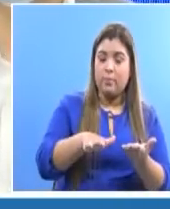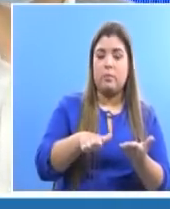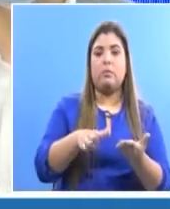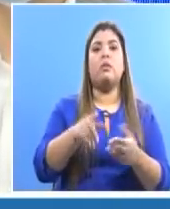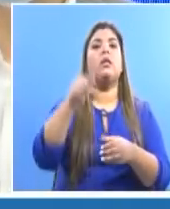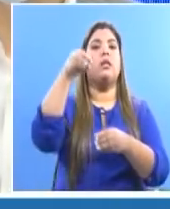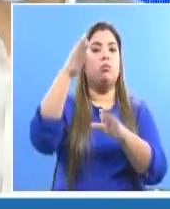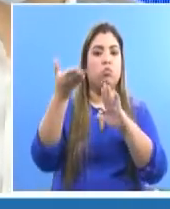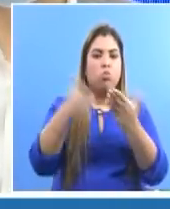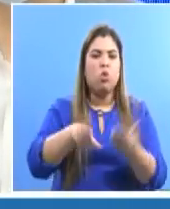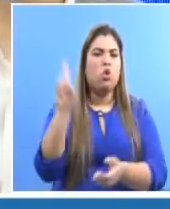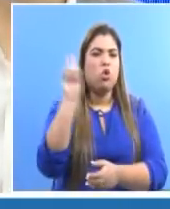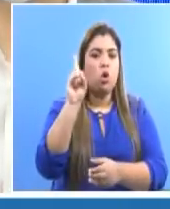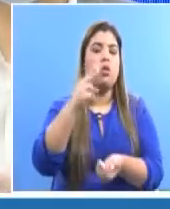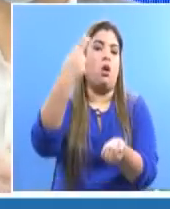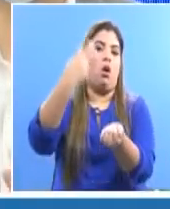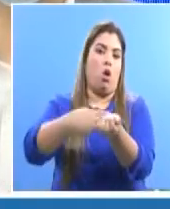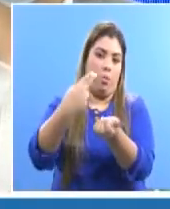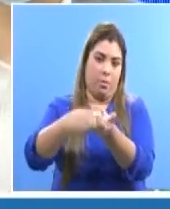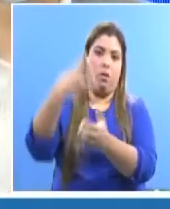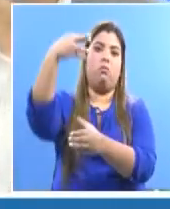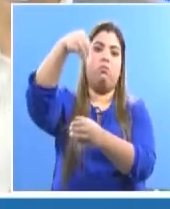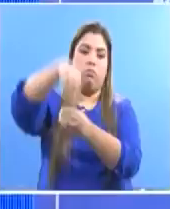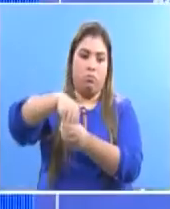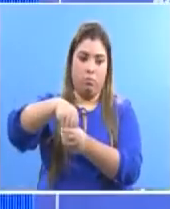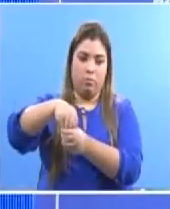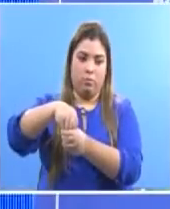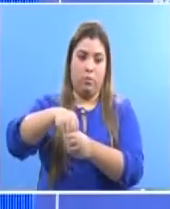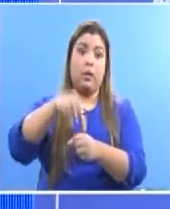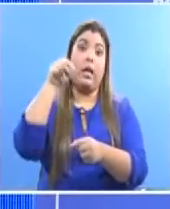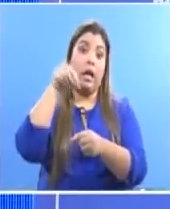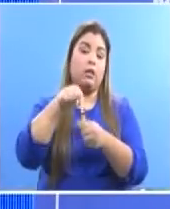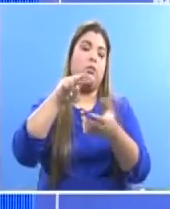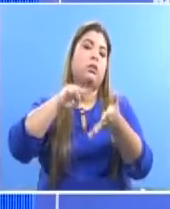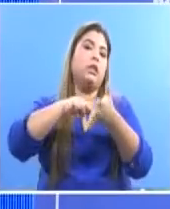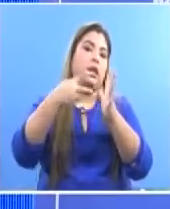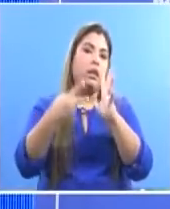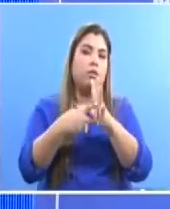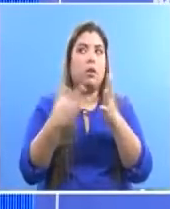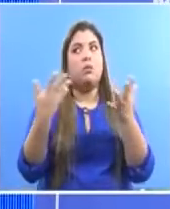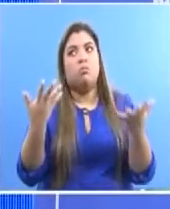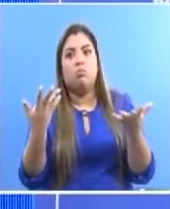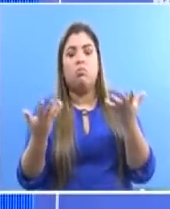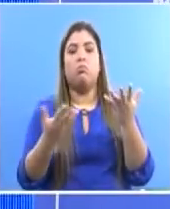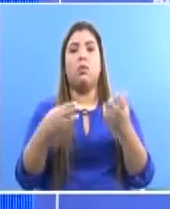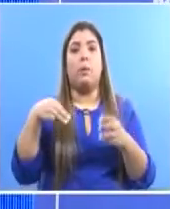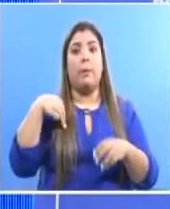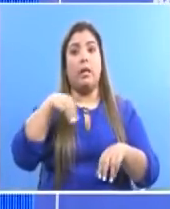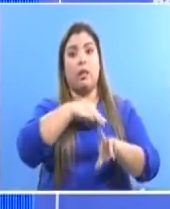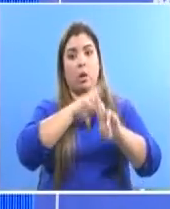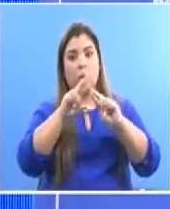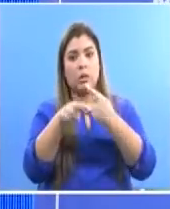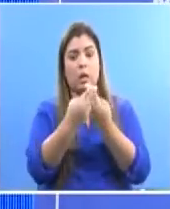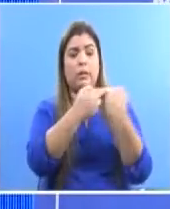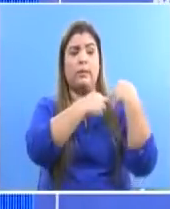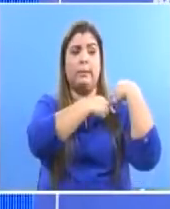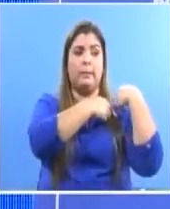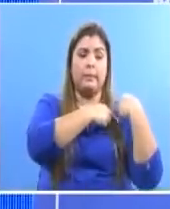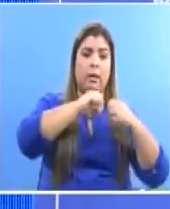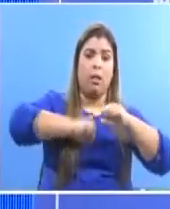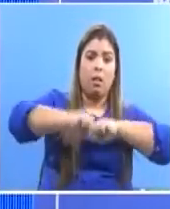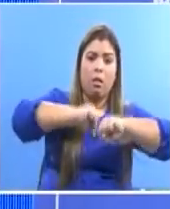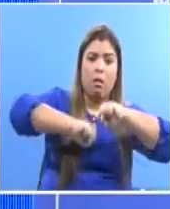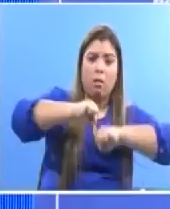los hospitales, que eso obviamente también refleja un poco, que obviamente nos enfrentamos a una enfermedad que